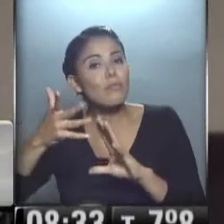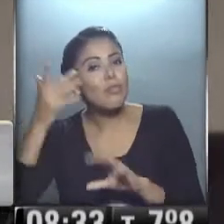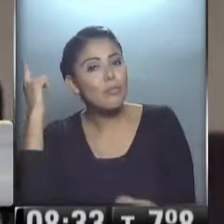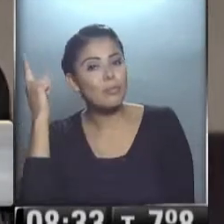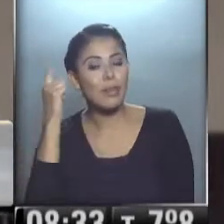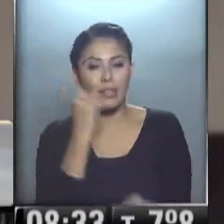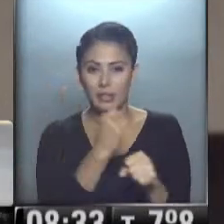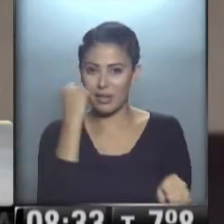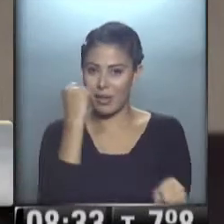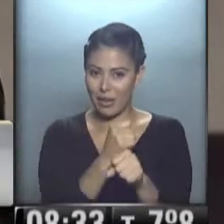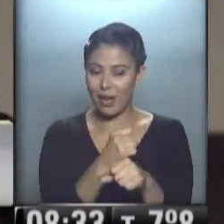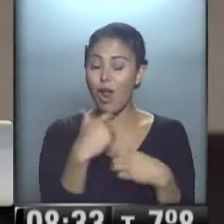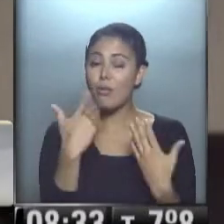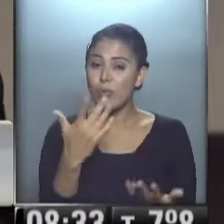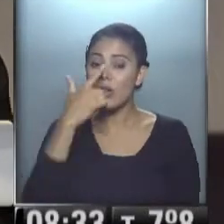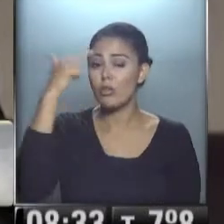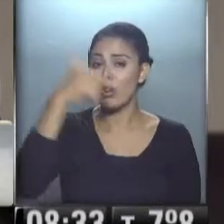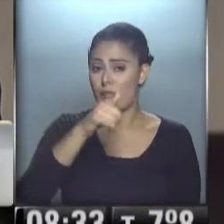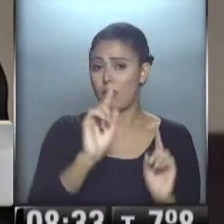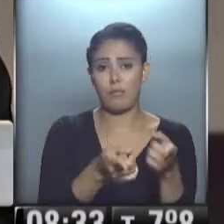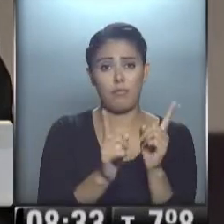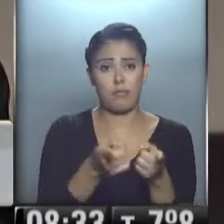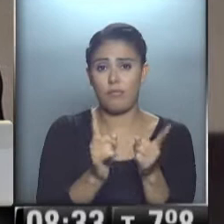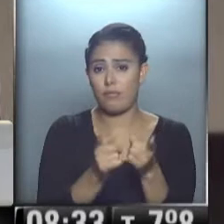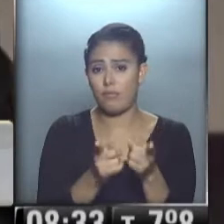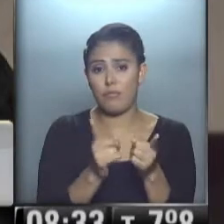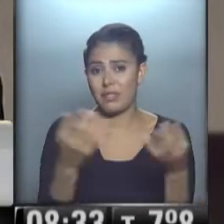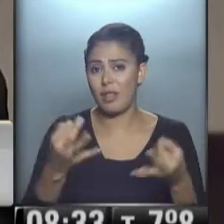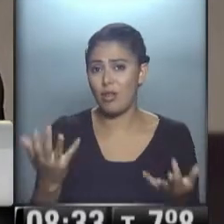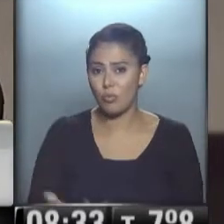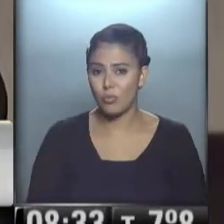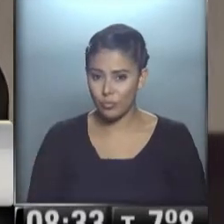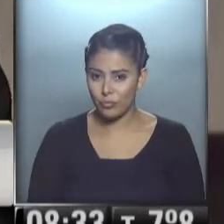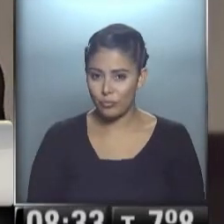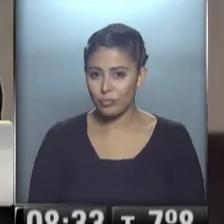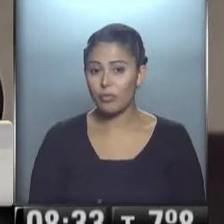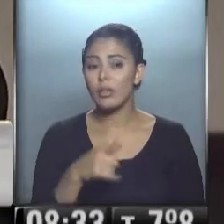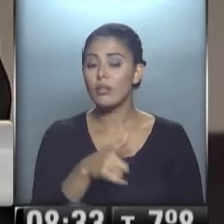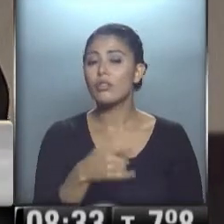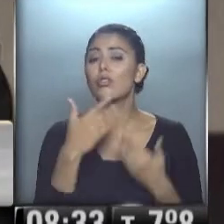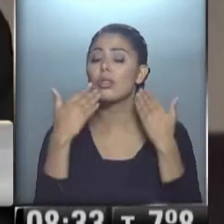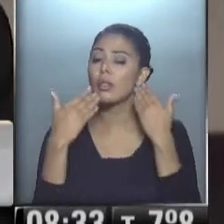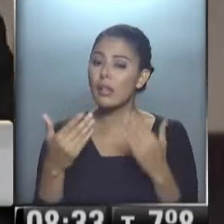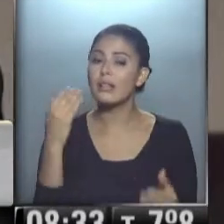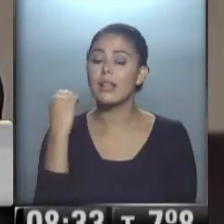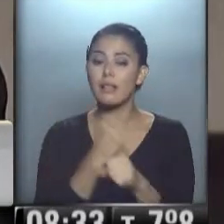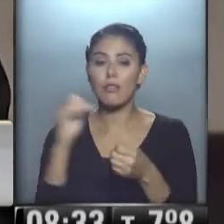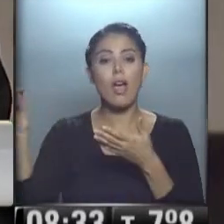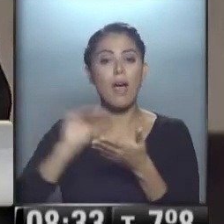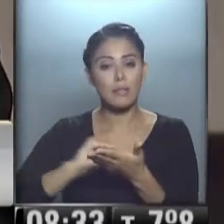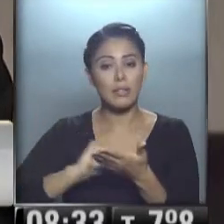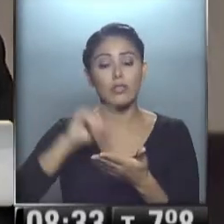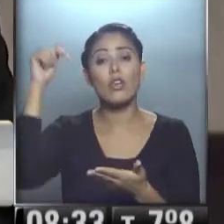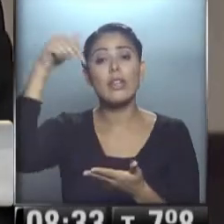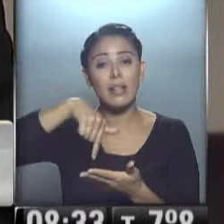posibilita que el abastecimiento esté plenamente garantizado y esto tiene que ver con una gestión que está haciendo la actual